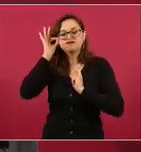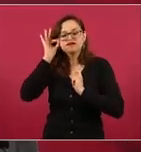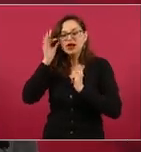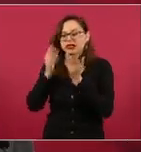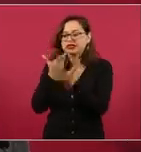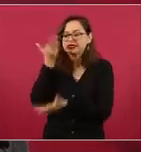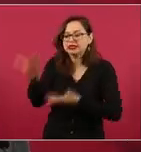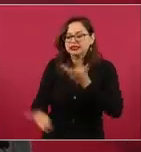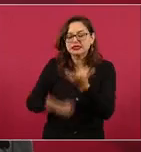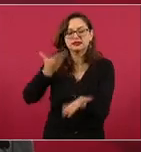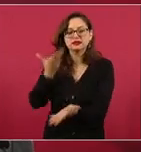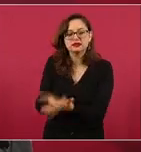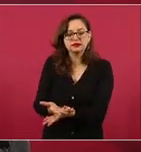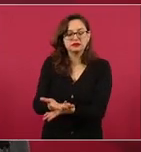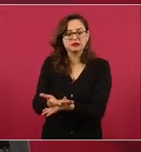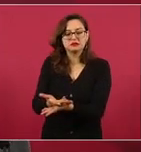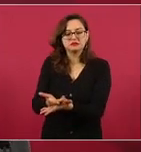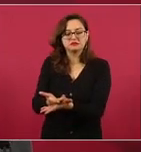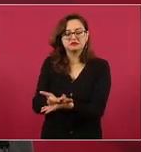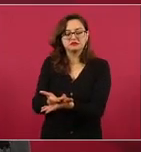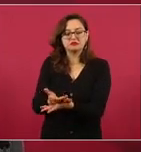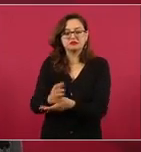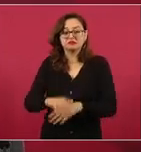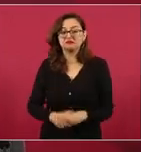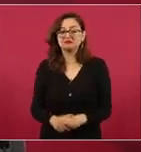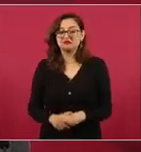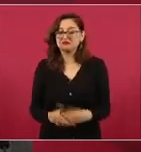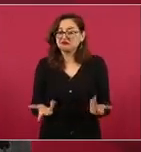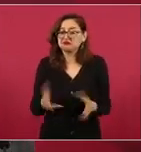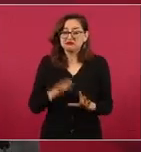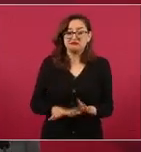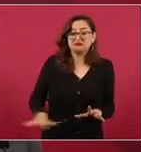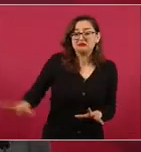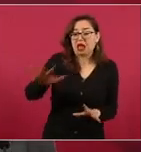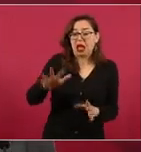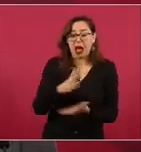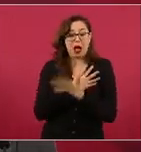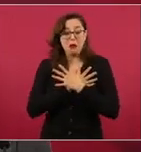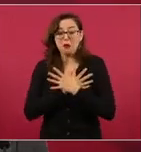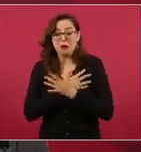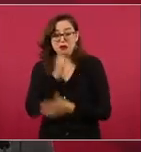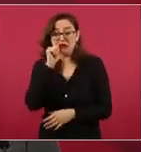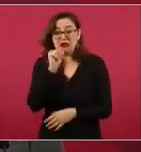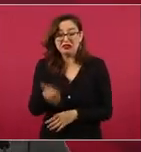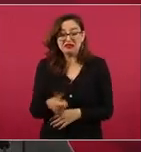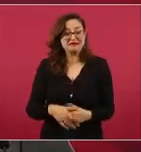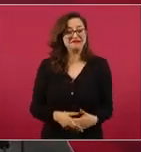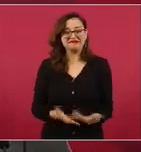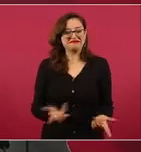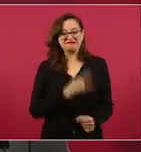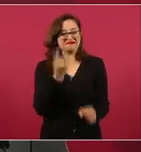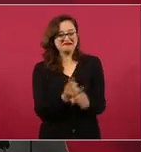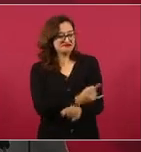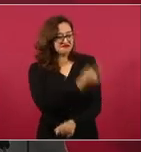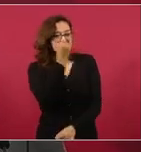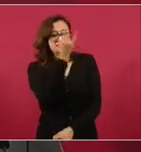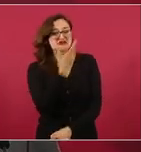Y ayer hablábamos de eso. Quien no le tiene amor al pueblo no